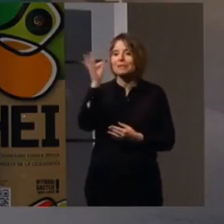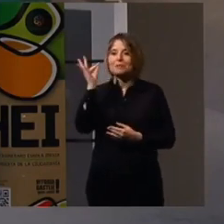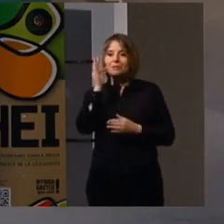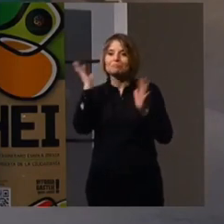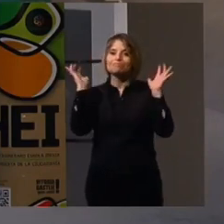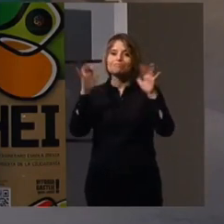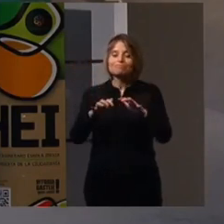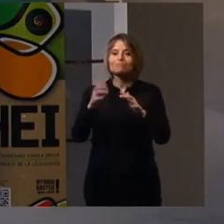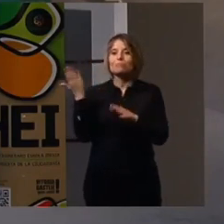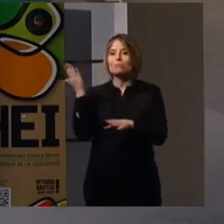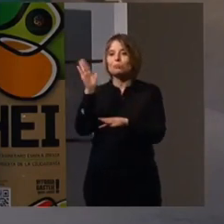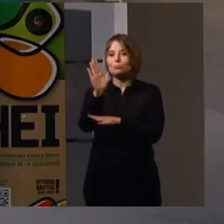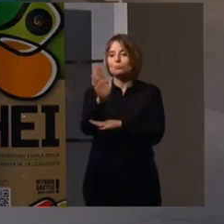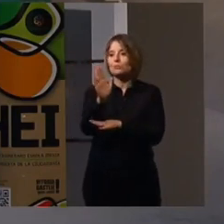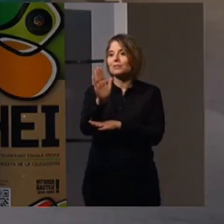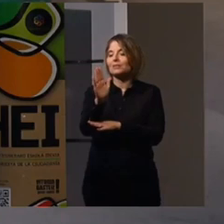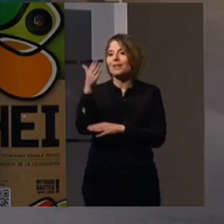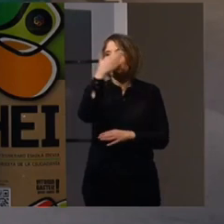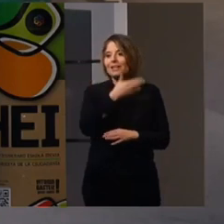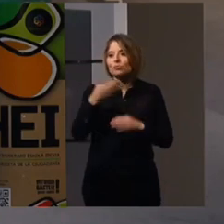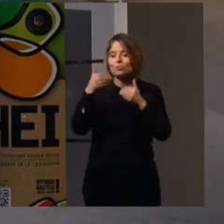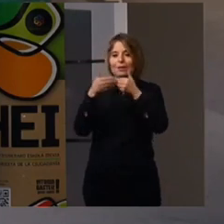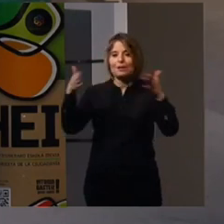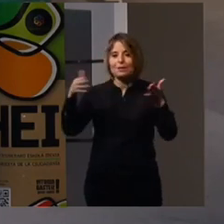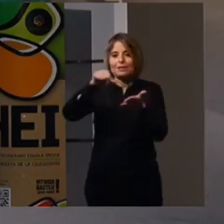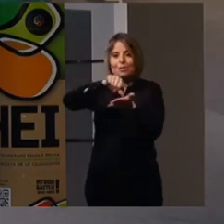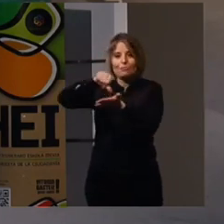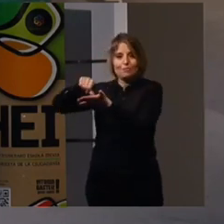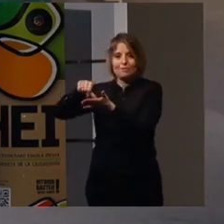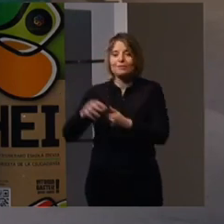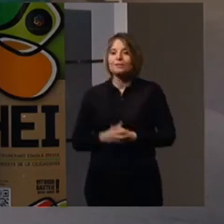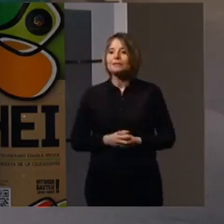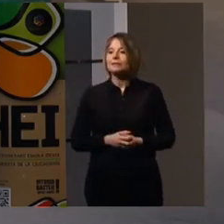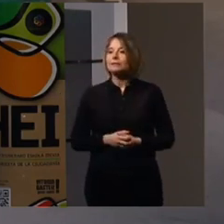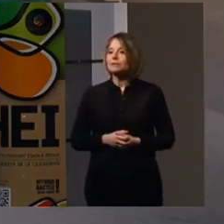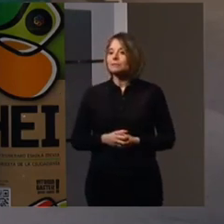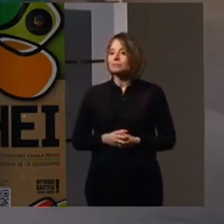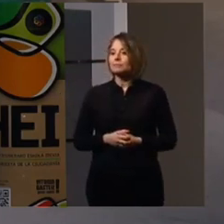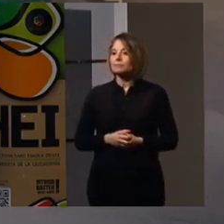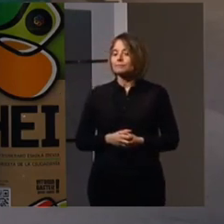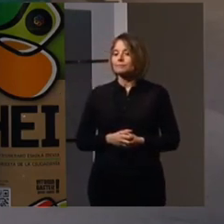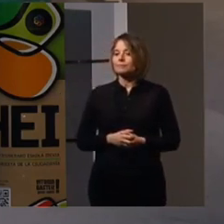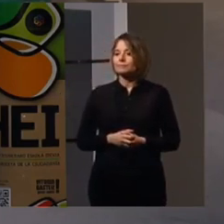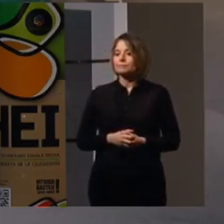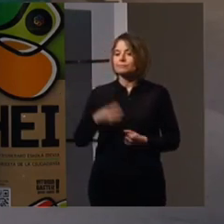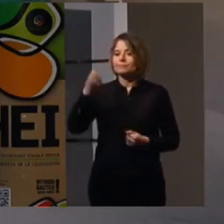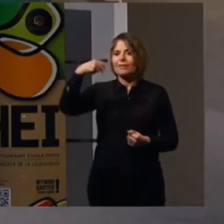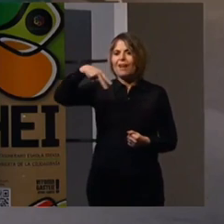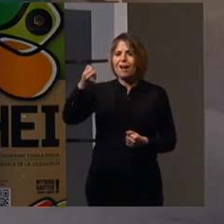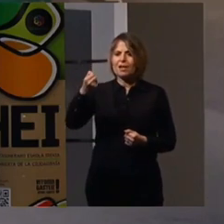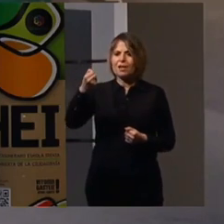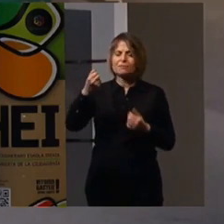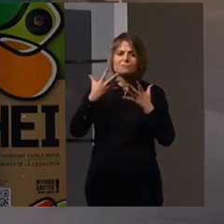nuevo encuentro, una nueva propuesta de la Escuela Abierta de la Ciudadanía. Ana está